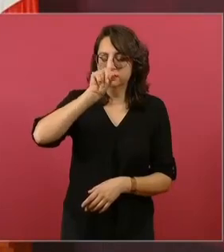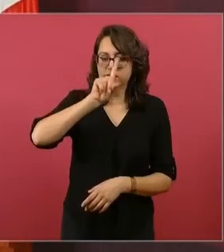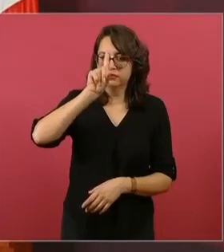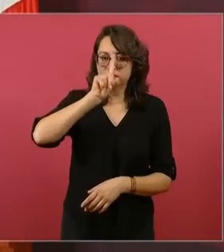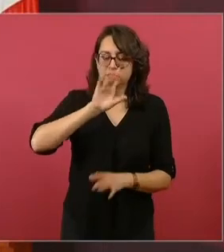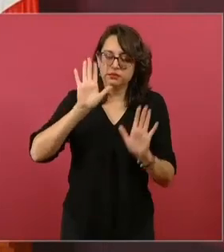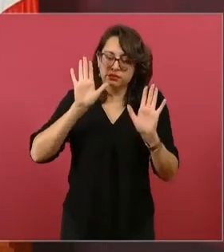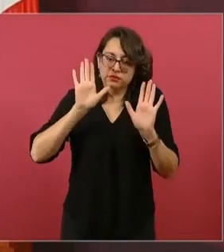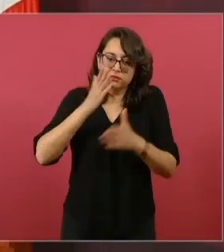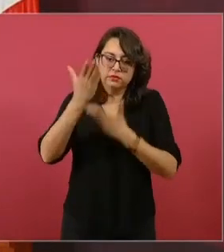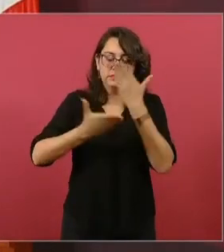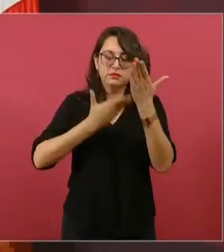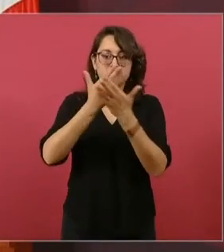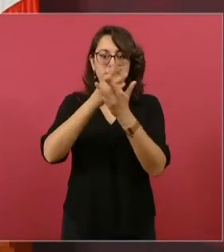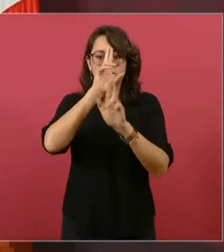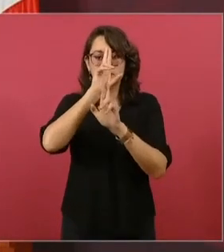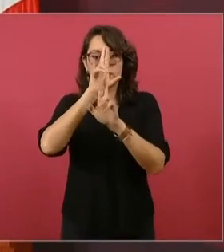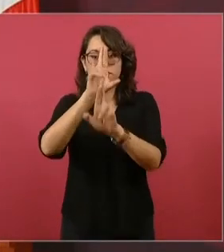respetuosa.